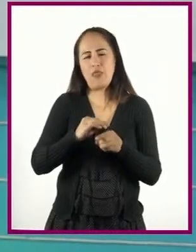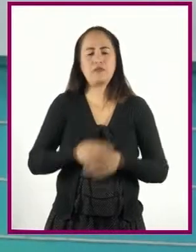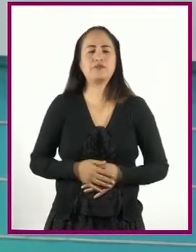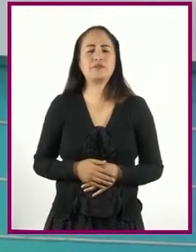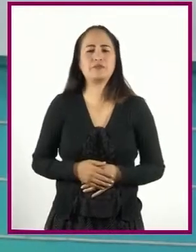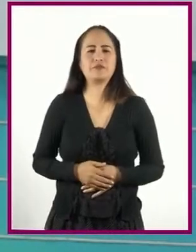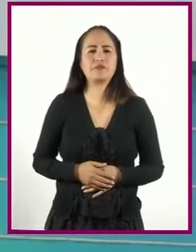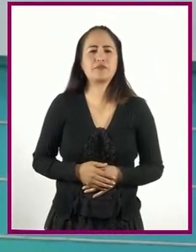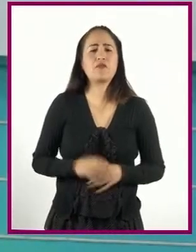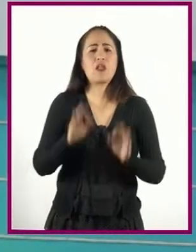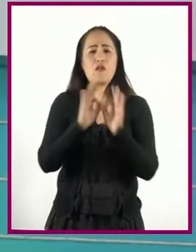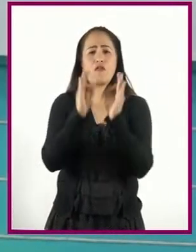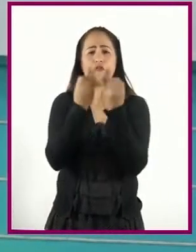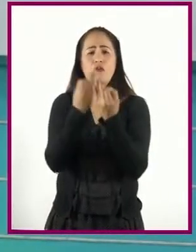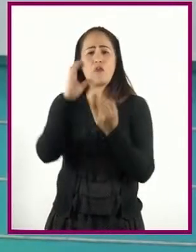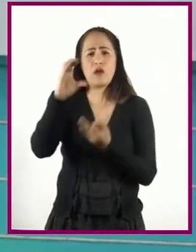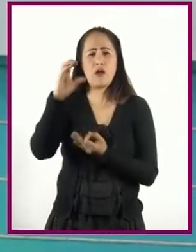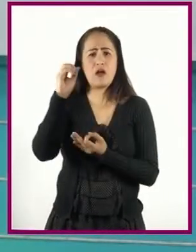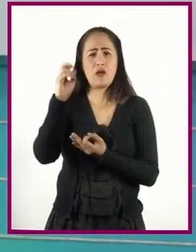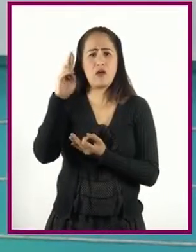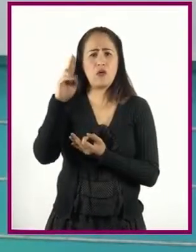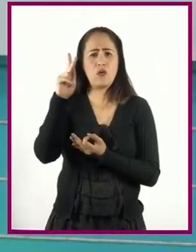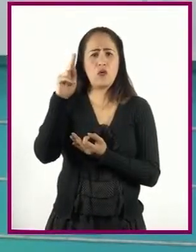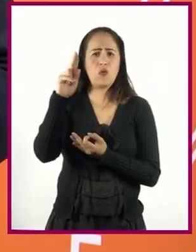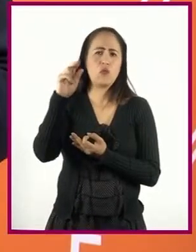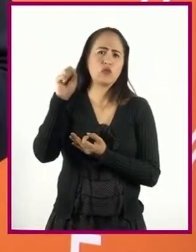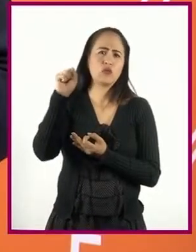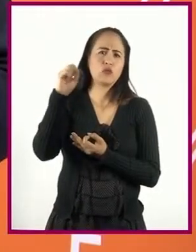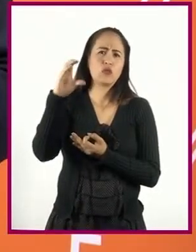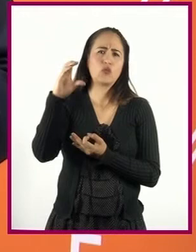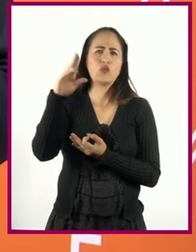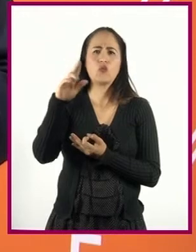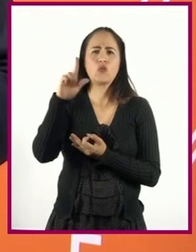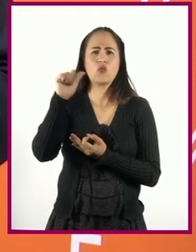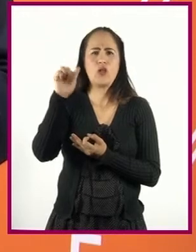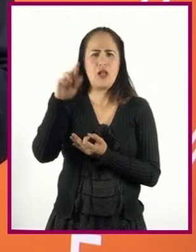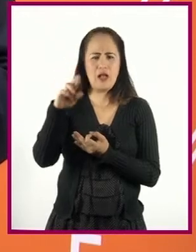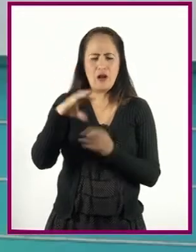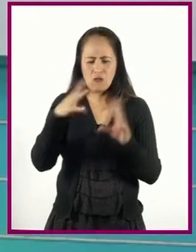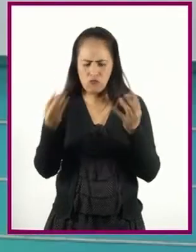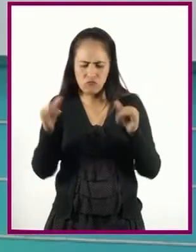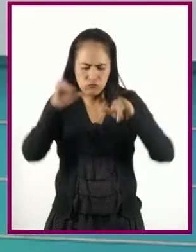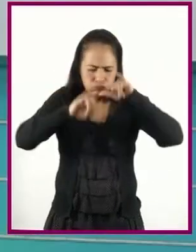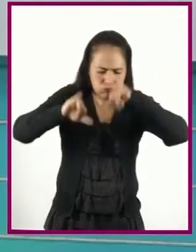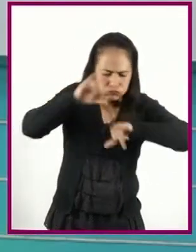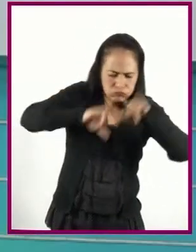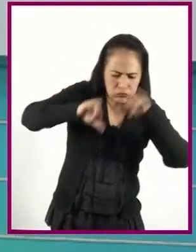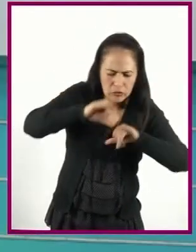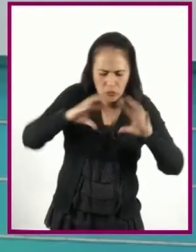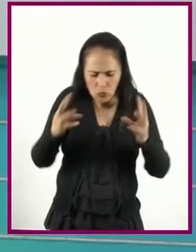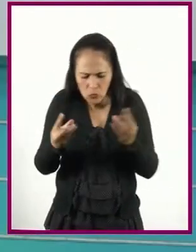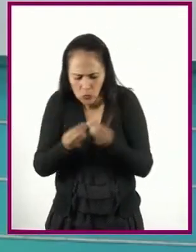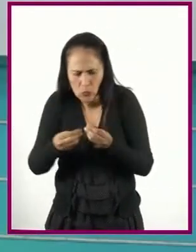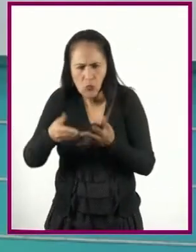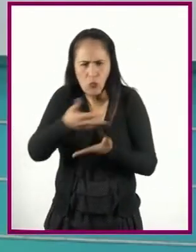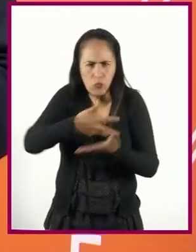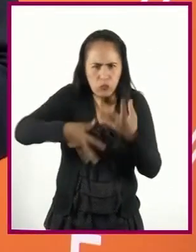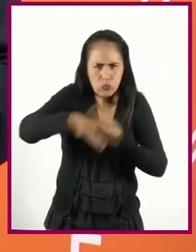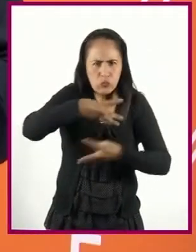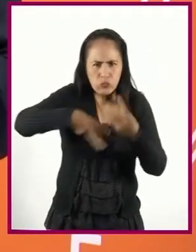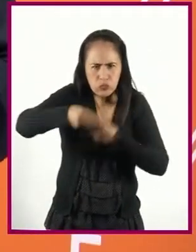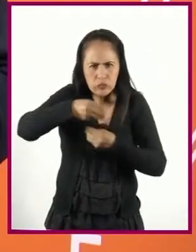para representar y diferenciar de manera sencilla las mezclas, elementos y compuestos, así como explicar y predecir su